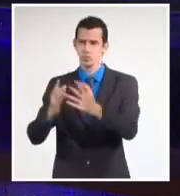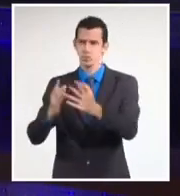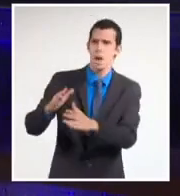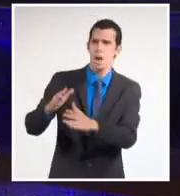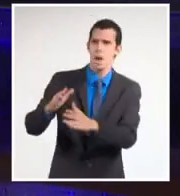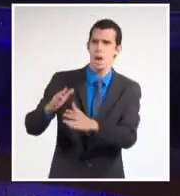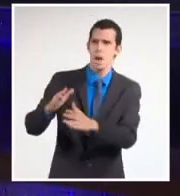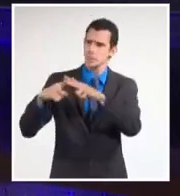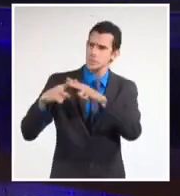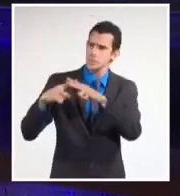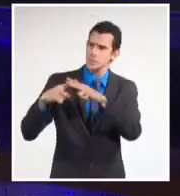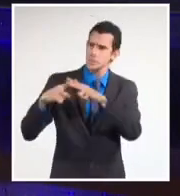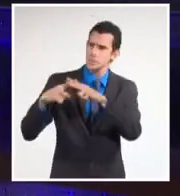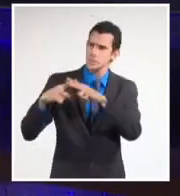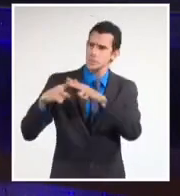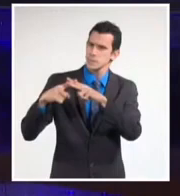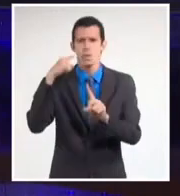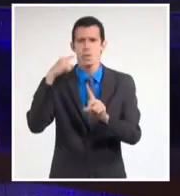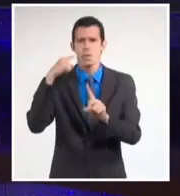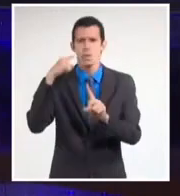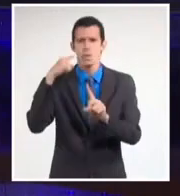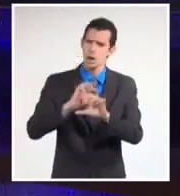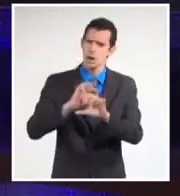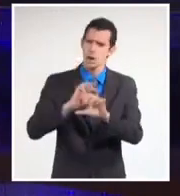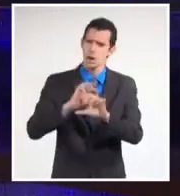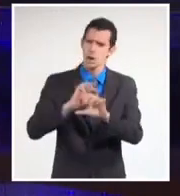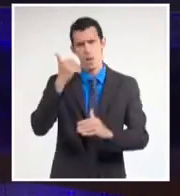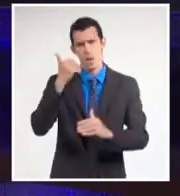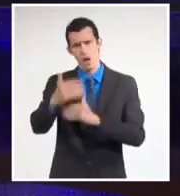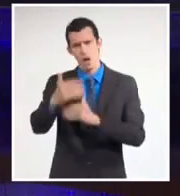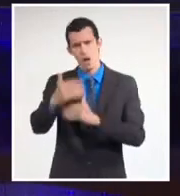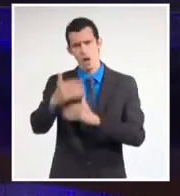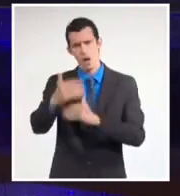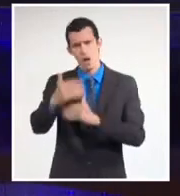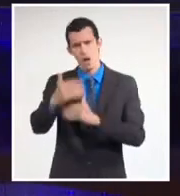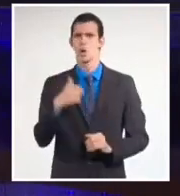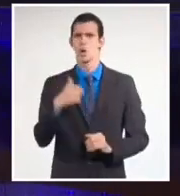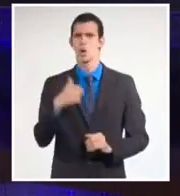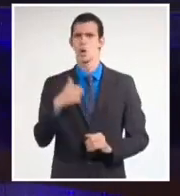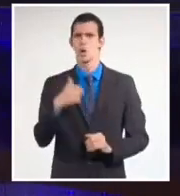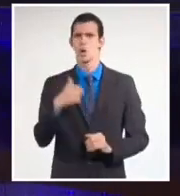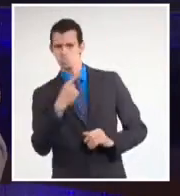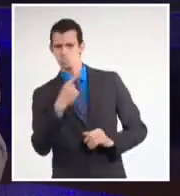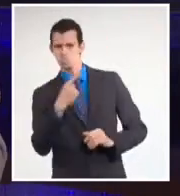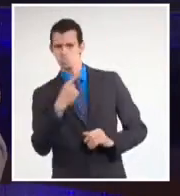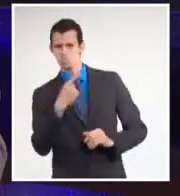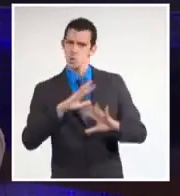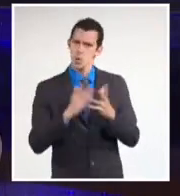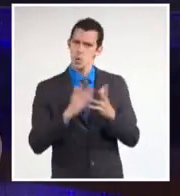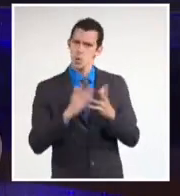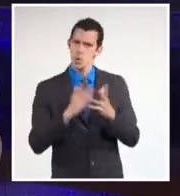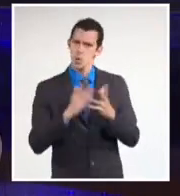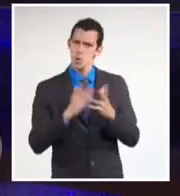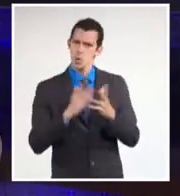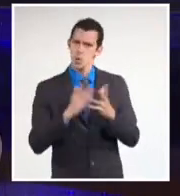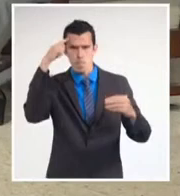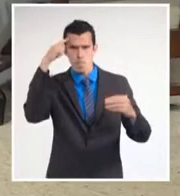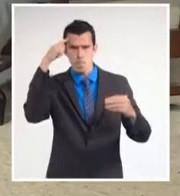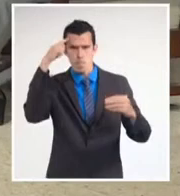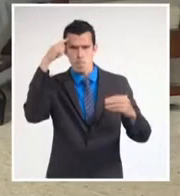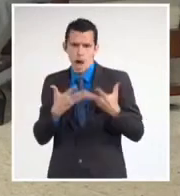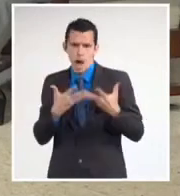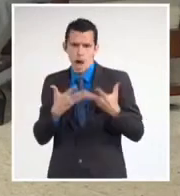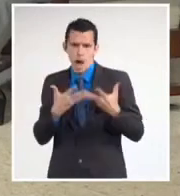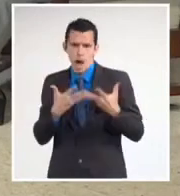las medidas que se van a adoptar para salvar esa importante industria para la cultura, la tradición de Cuba, pero